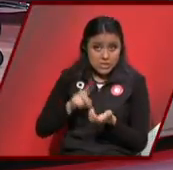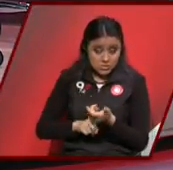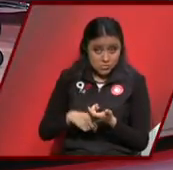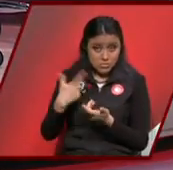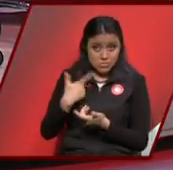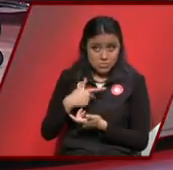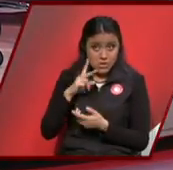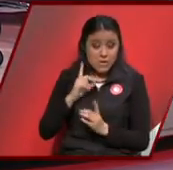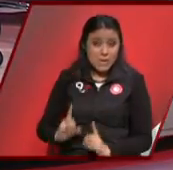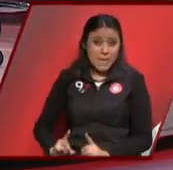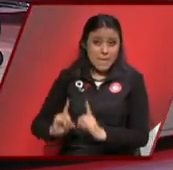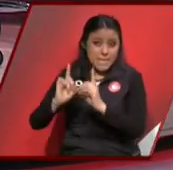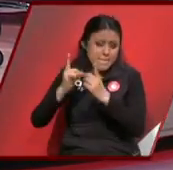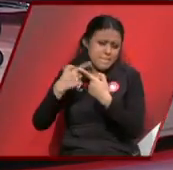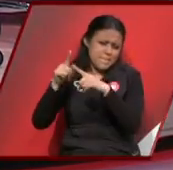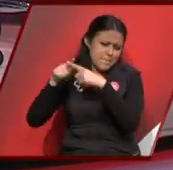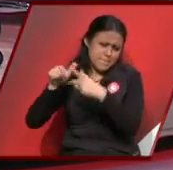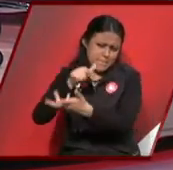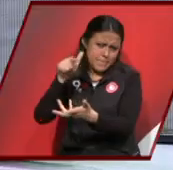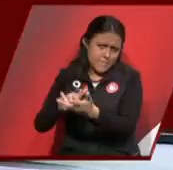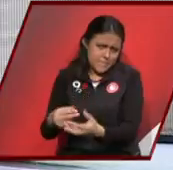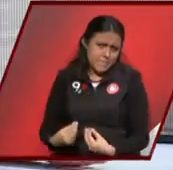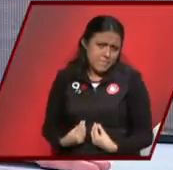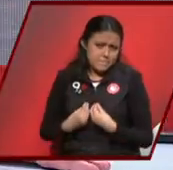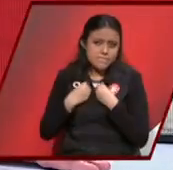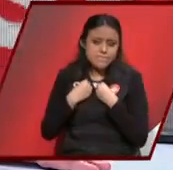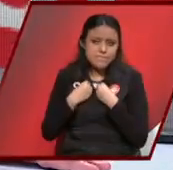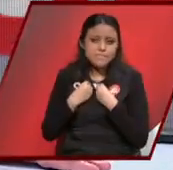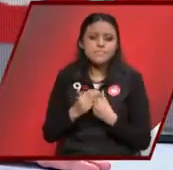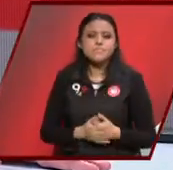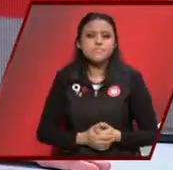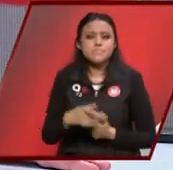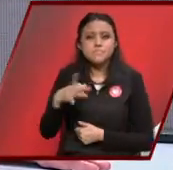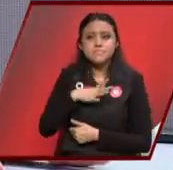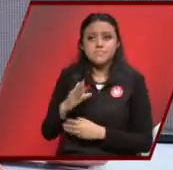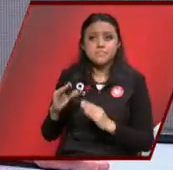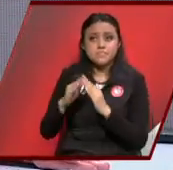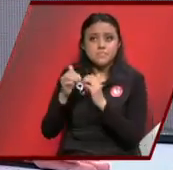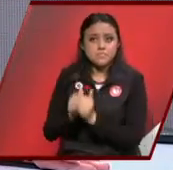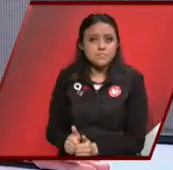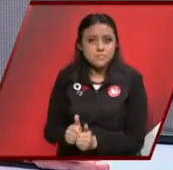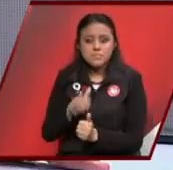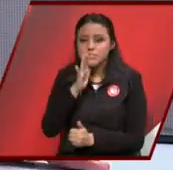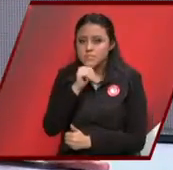que se llama casa, departamento, donde estén designados a vivir, viven